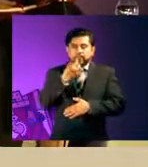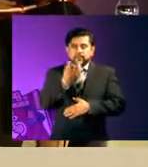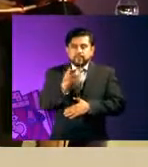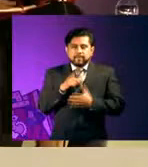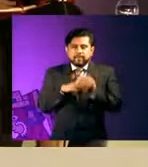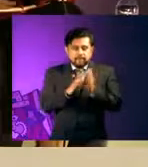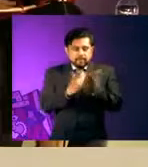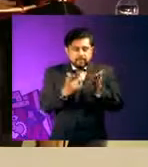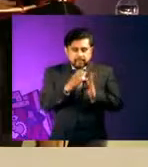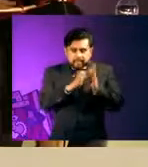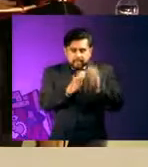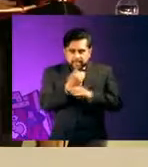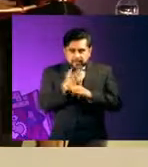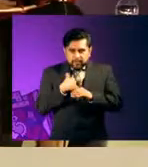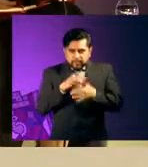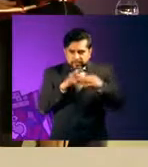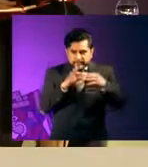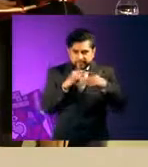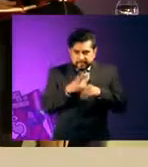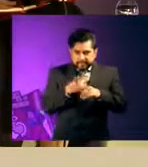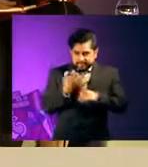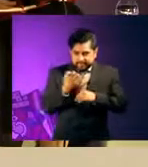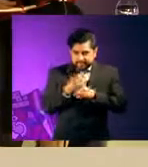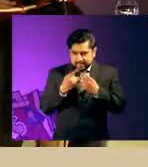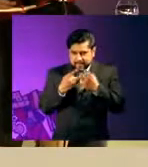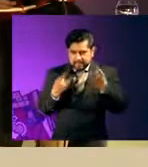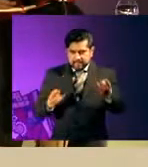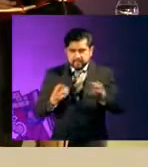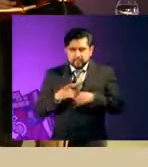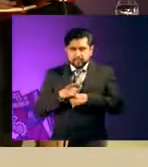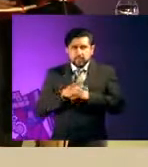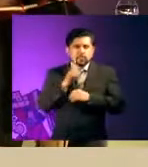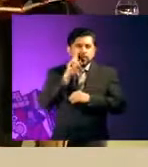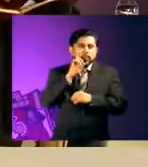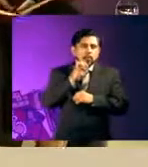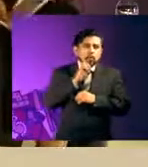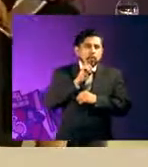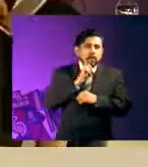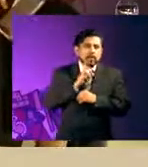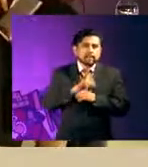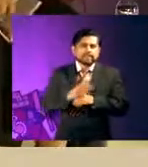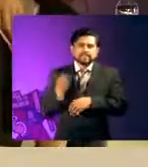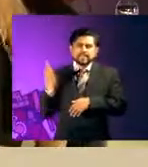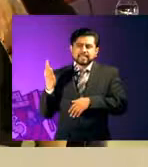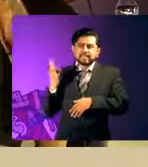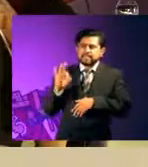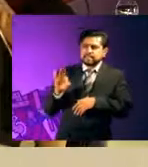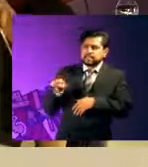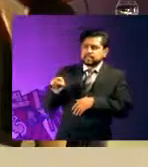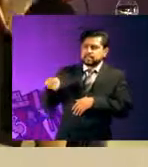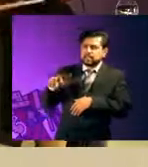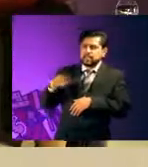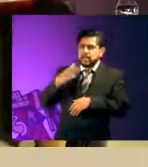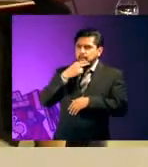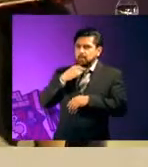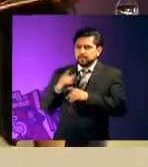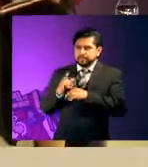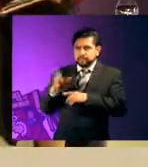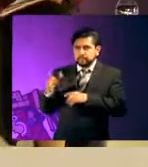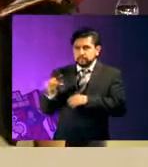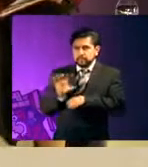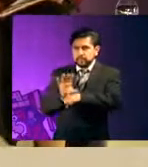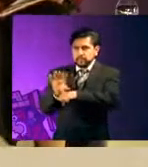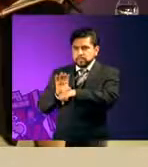capítulo y que es una mujer traición al cacique chicha en